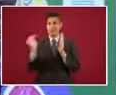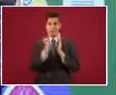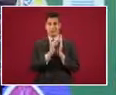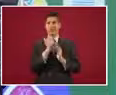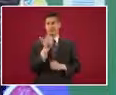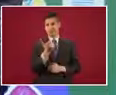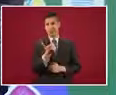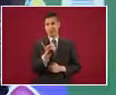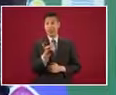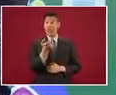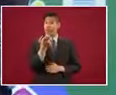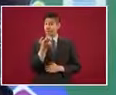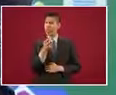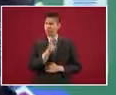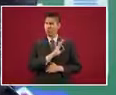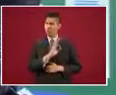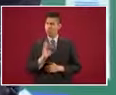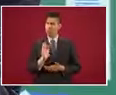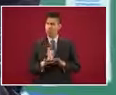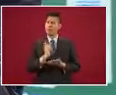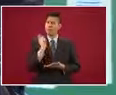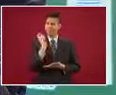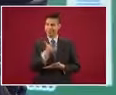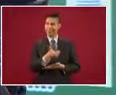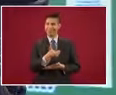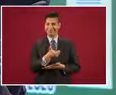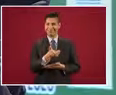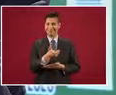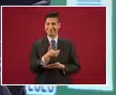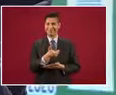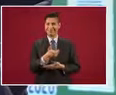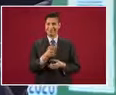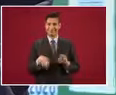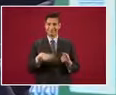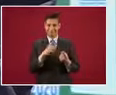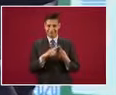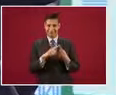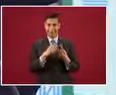Esto va a permitir pagar los 2,000